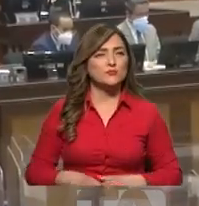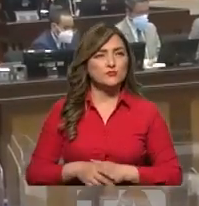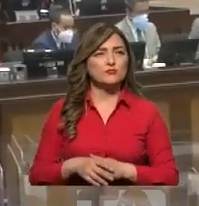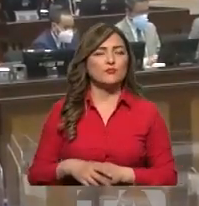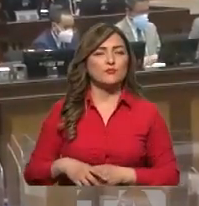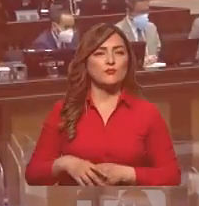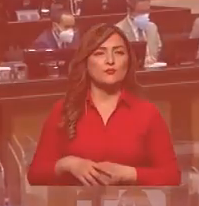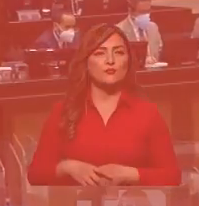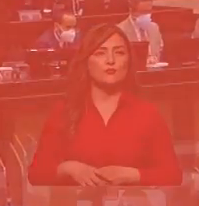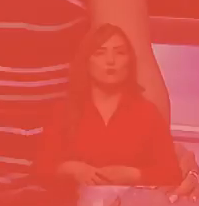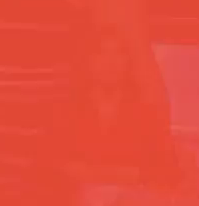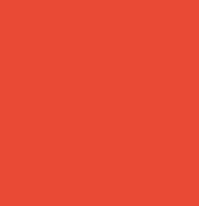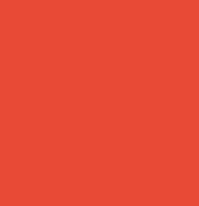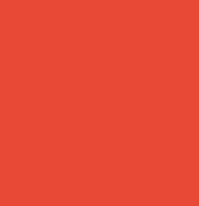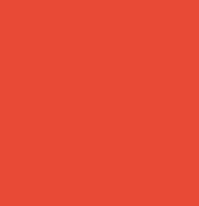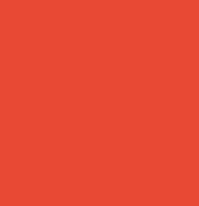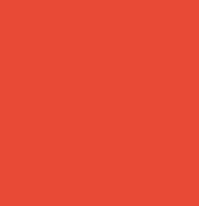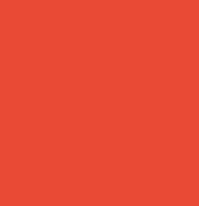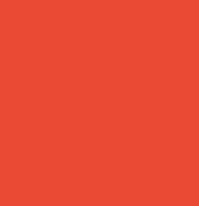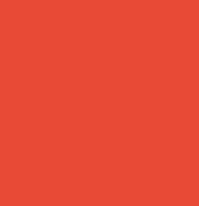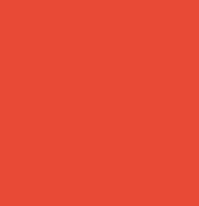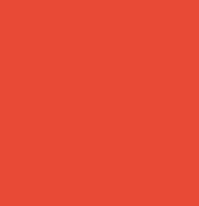samaniego 24 horas